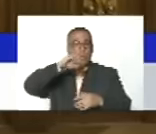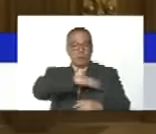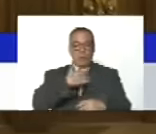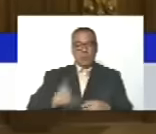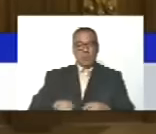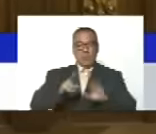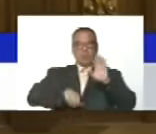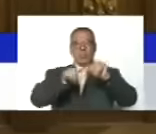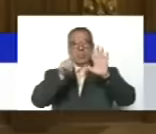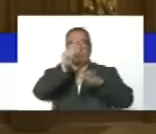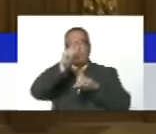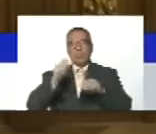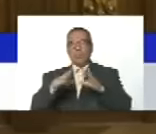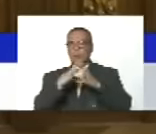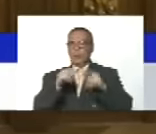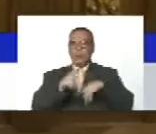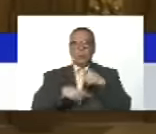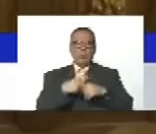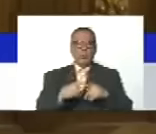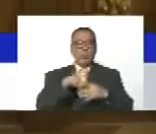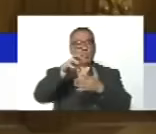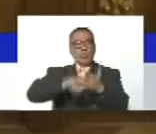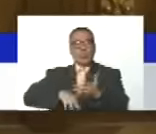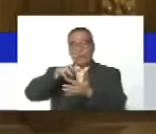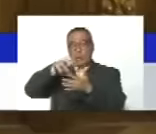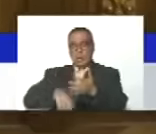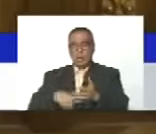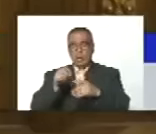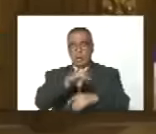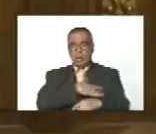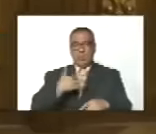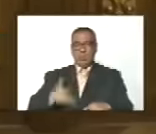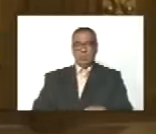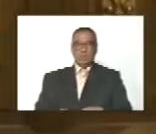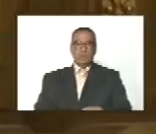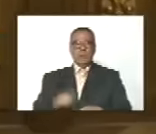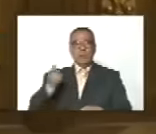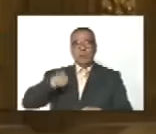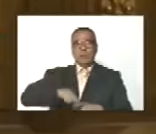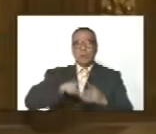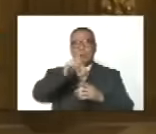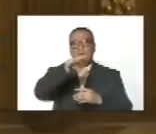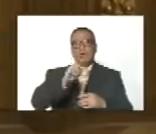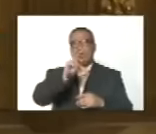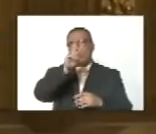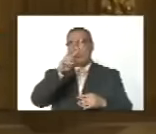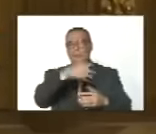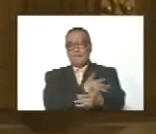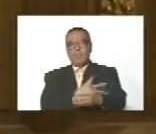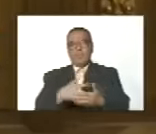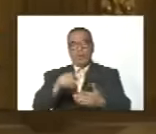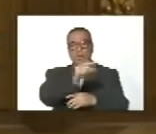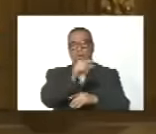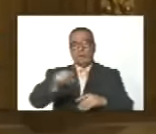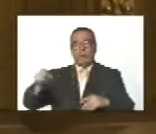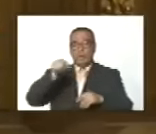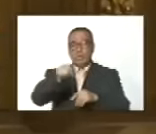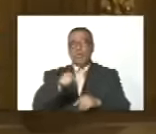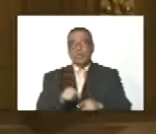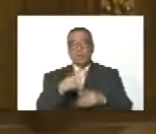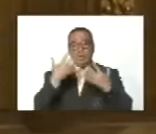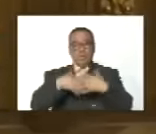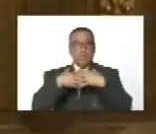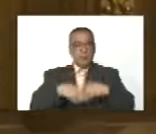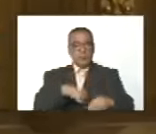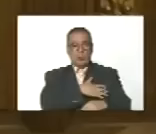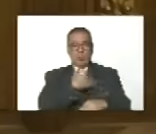el 16% de todos los productos agrícolas de China. Tiene 102 millones de habitantes. Y ahí